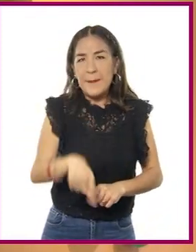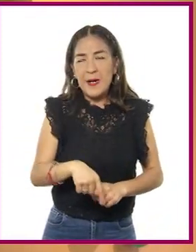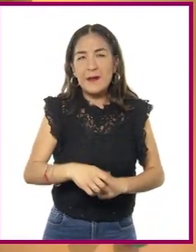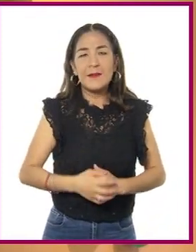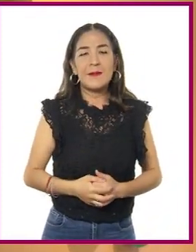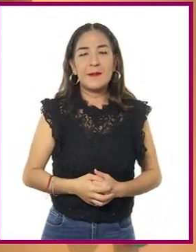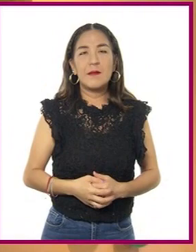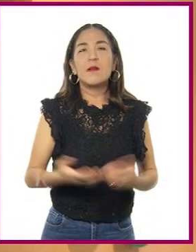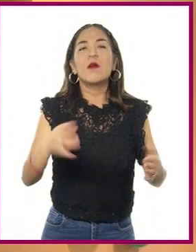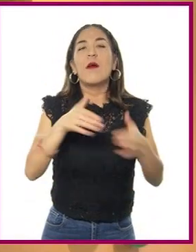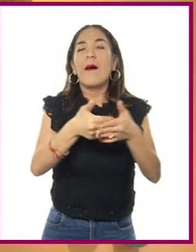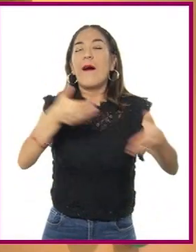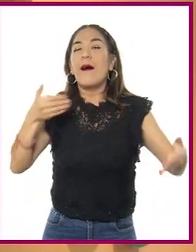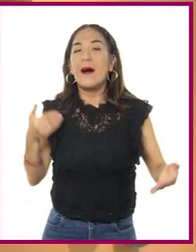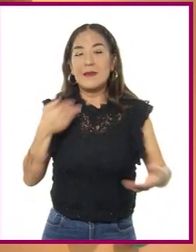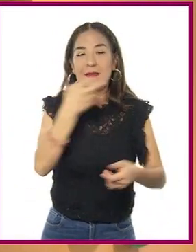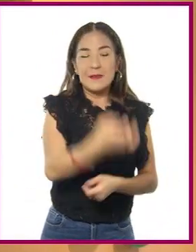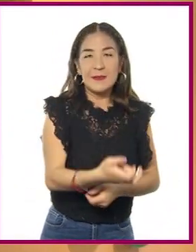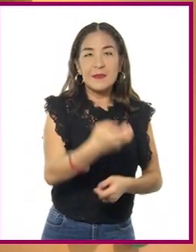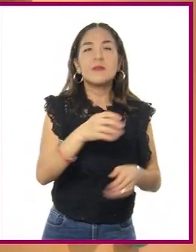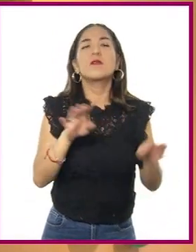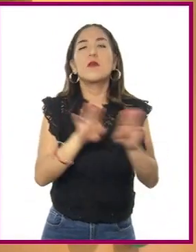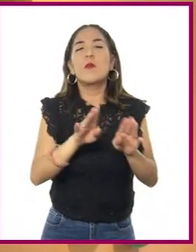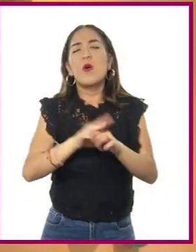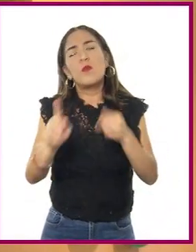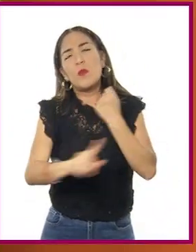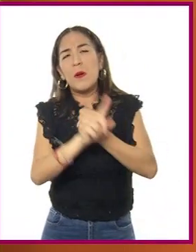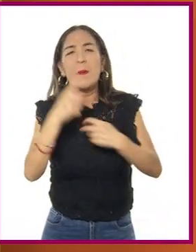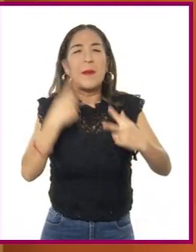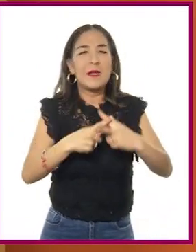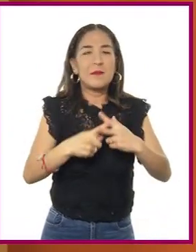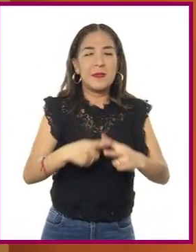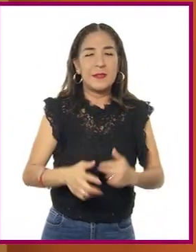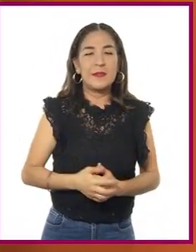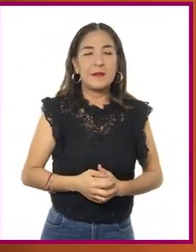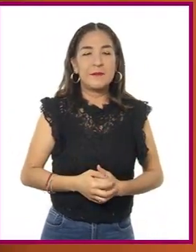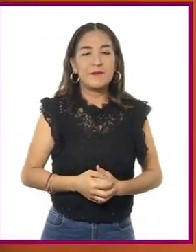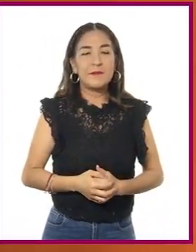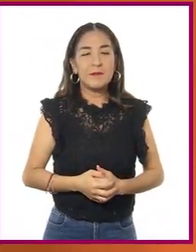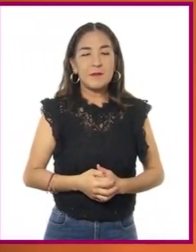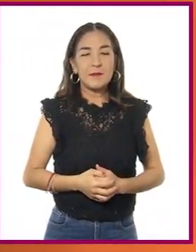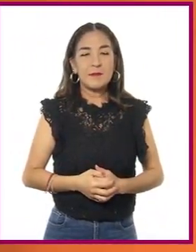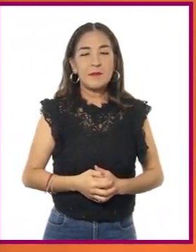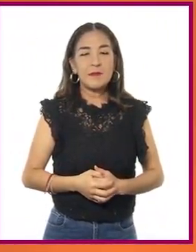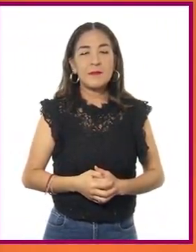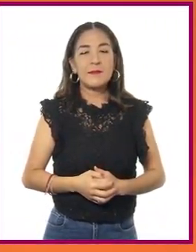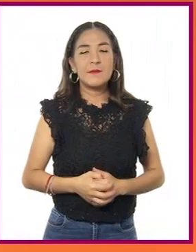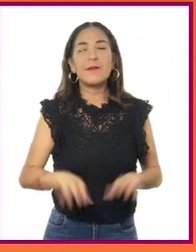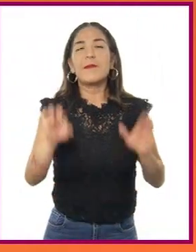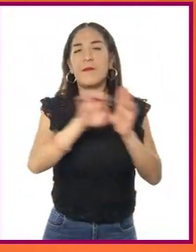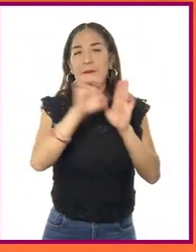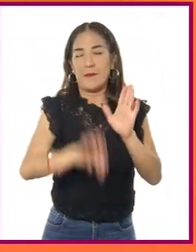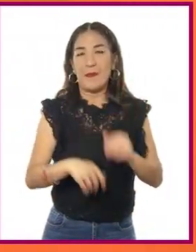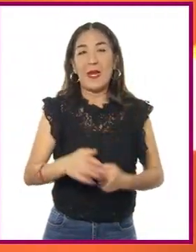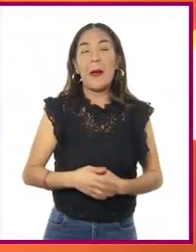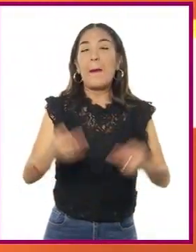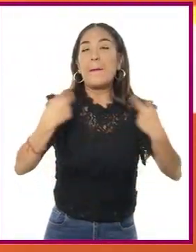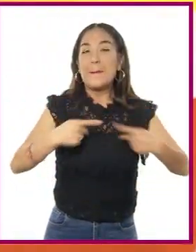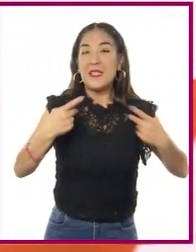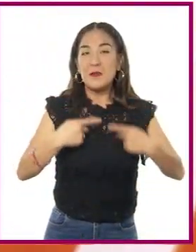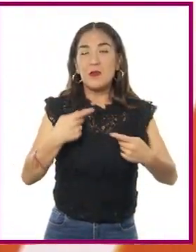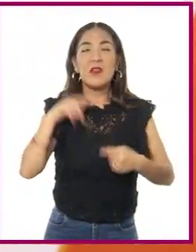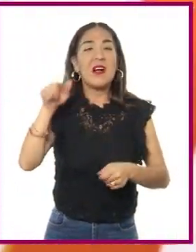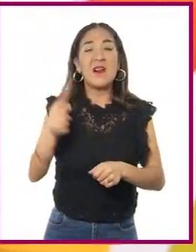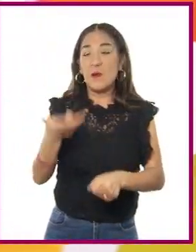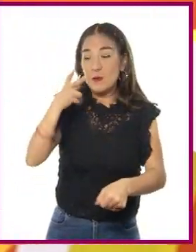inferencias o anticipaciones sobre una situación que representa. Por ejemplo, a un paciente internado en un hospital